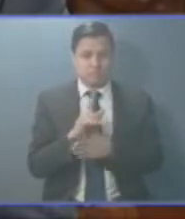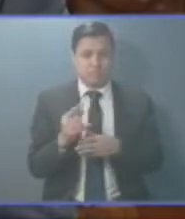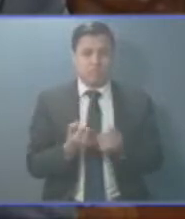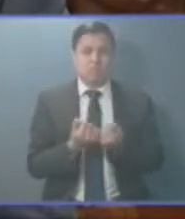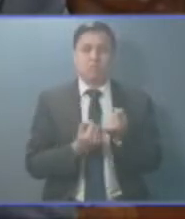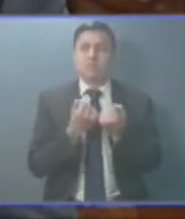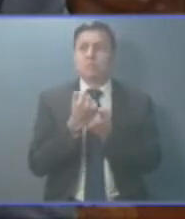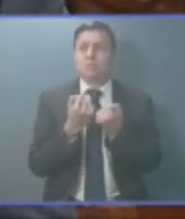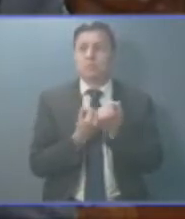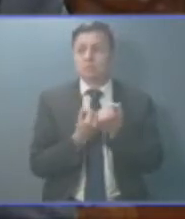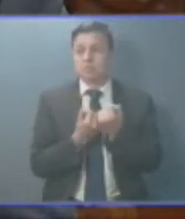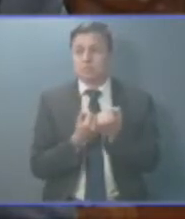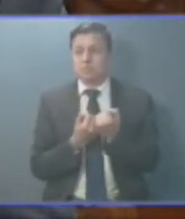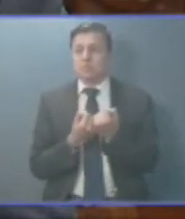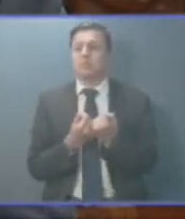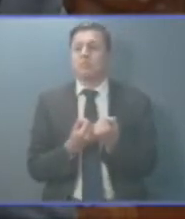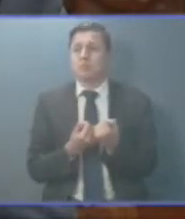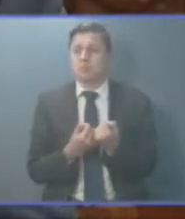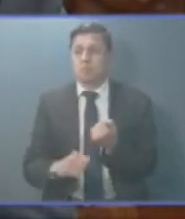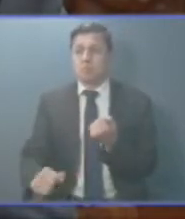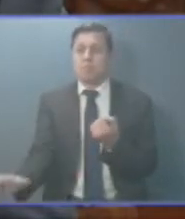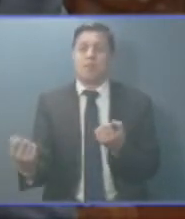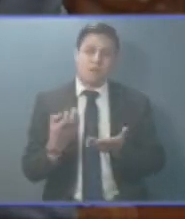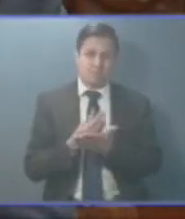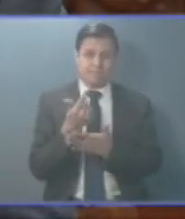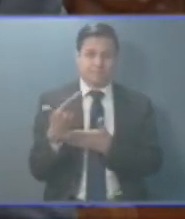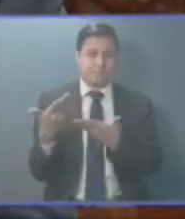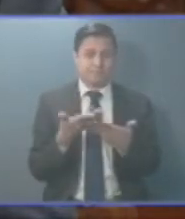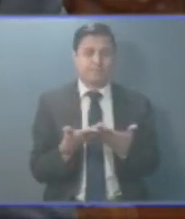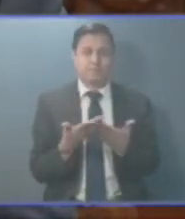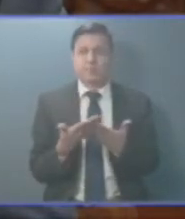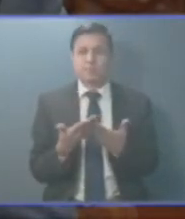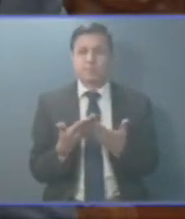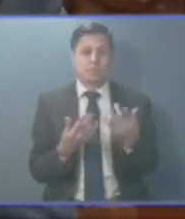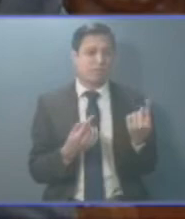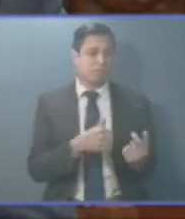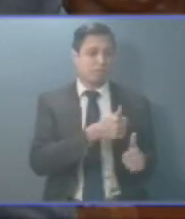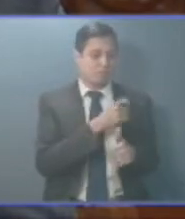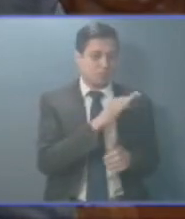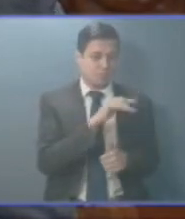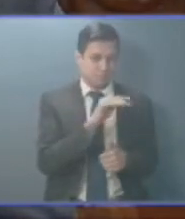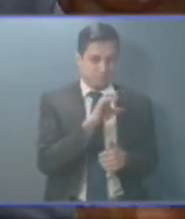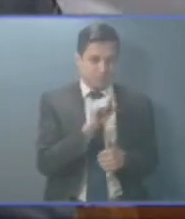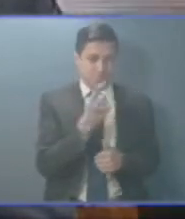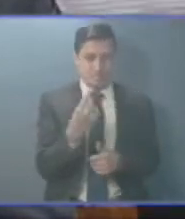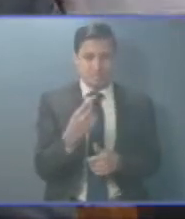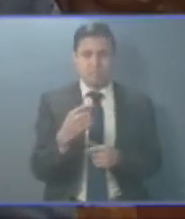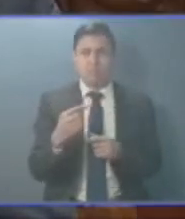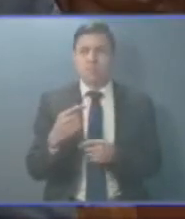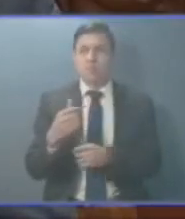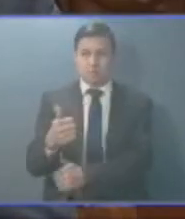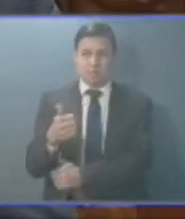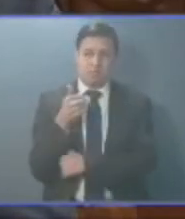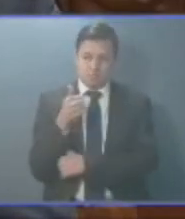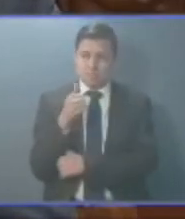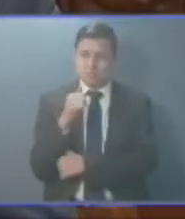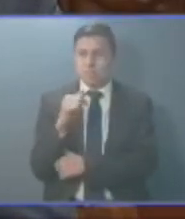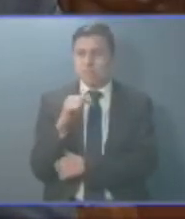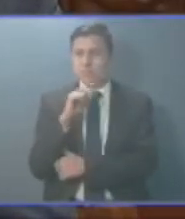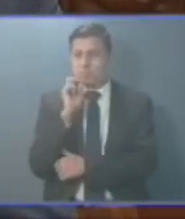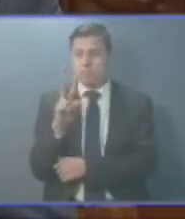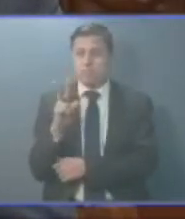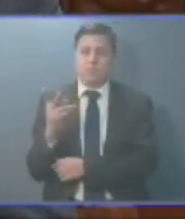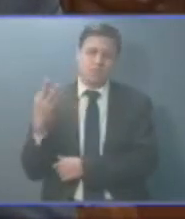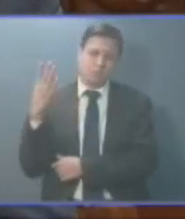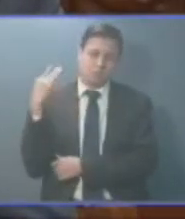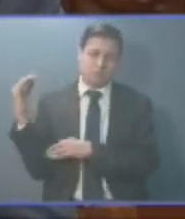Beneficios y Prestaciones Sociales de los Veteranos Militares de la Fuerza Armada y excombatientes del Frente Farabundo Martí